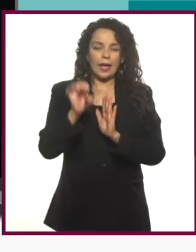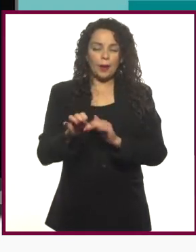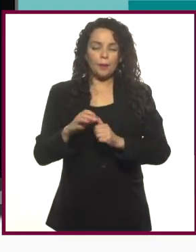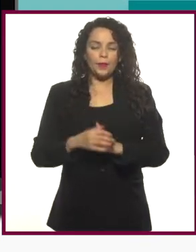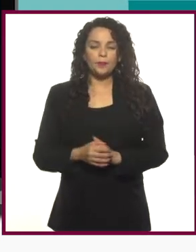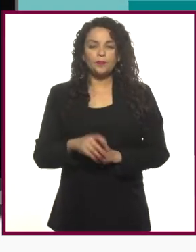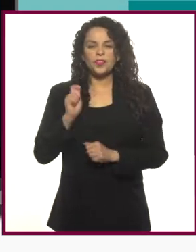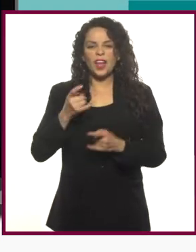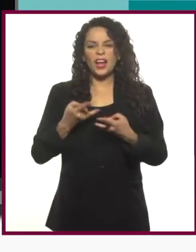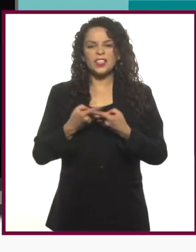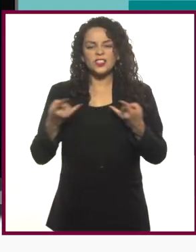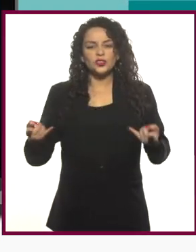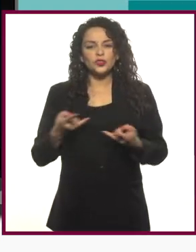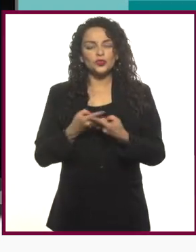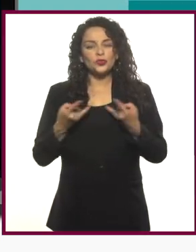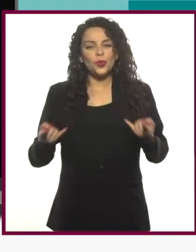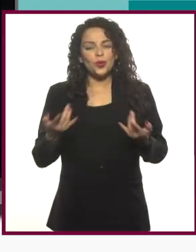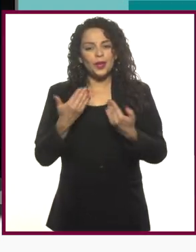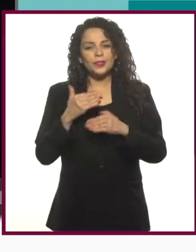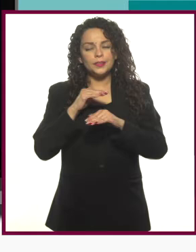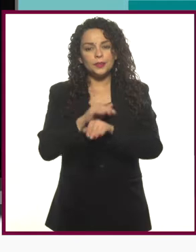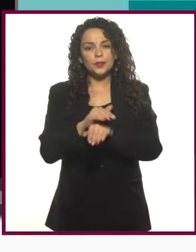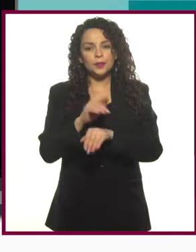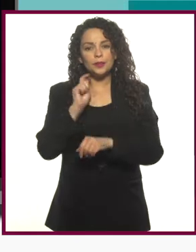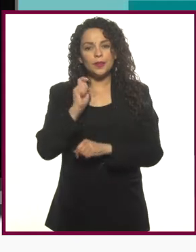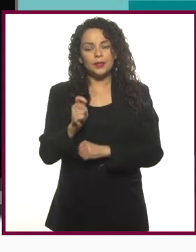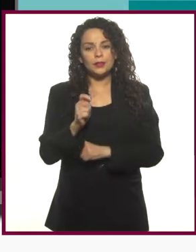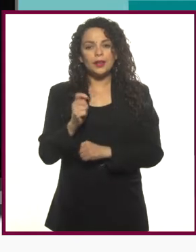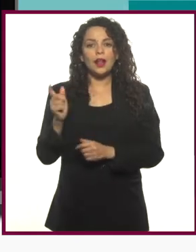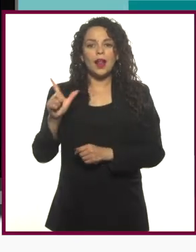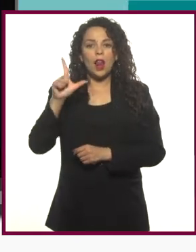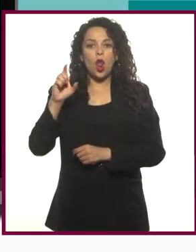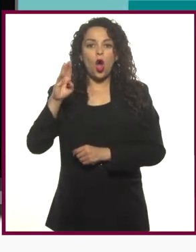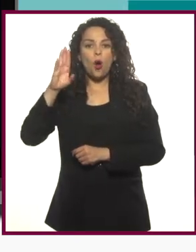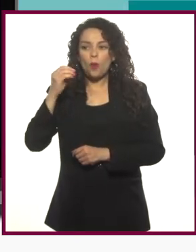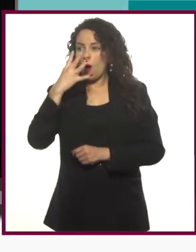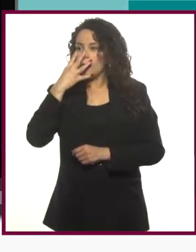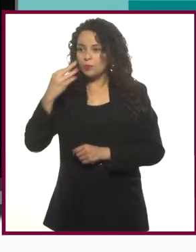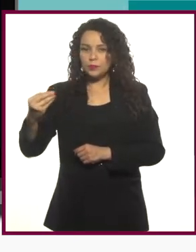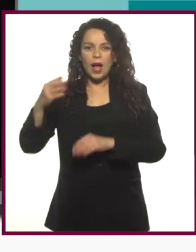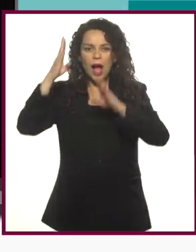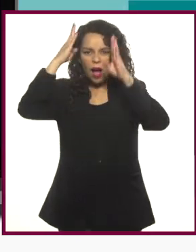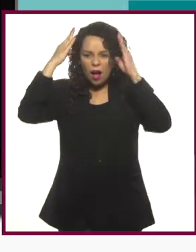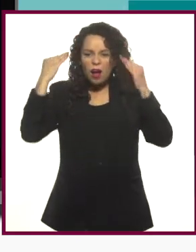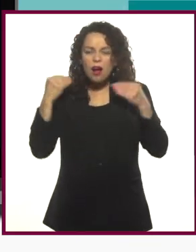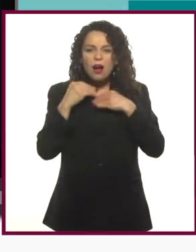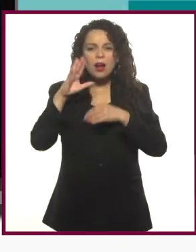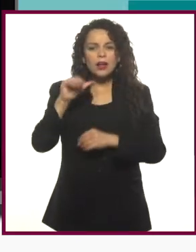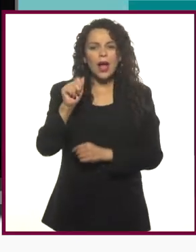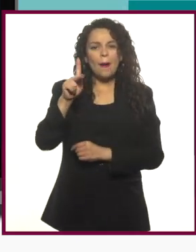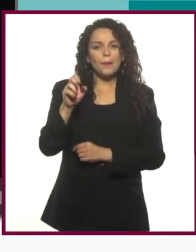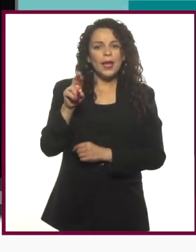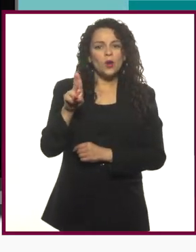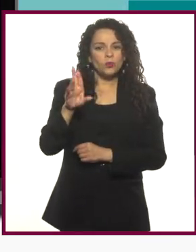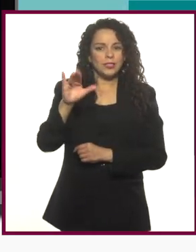Por ejemplo, se juega mucho con estas historias de el Caperucita y el Lobo, por ejemplo, ¿no?